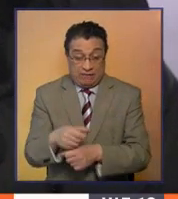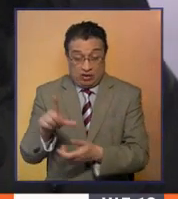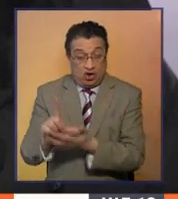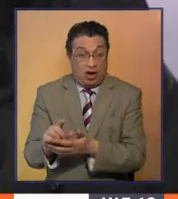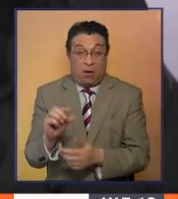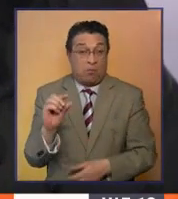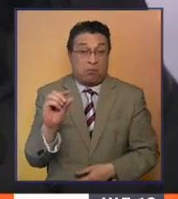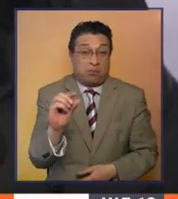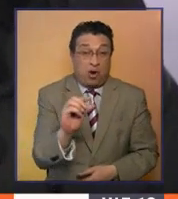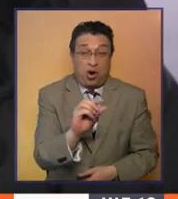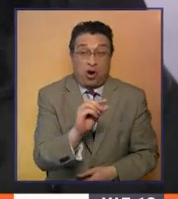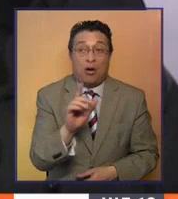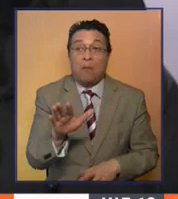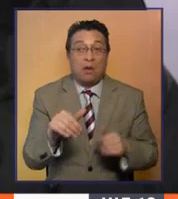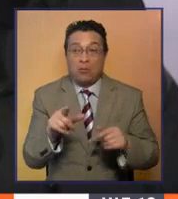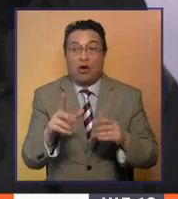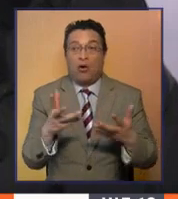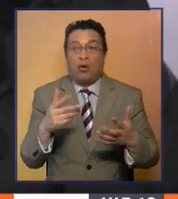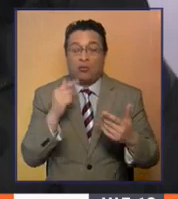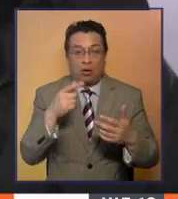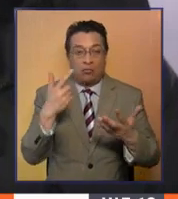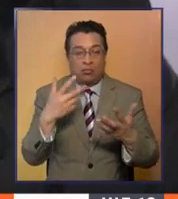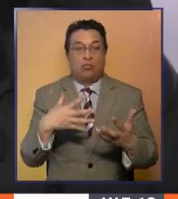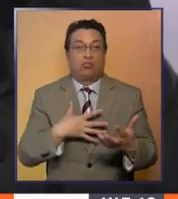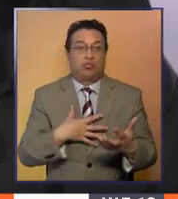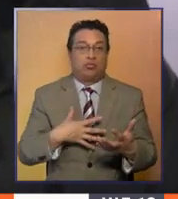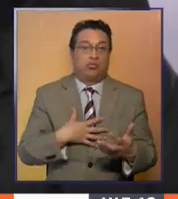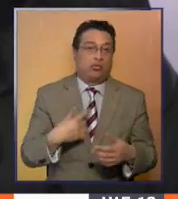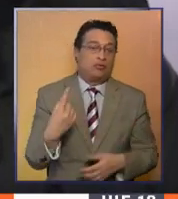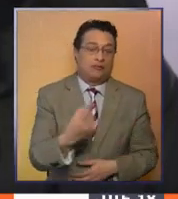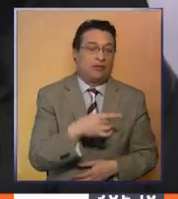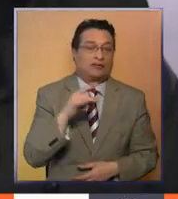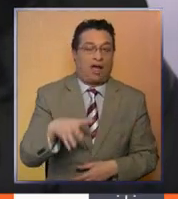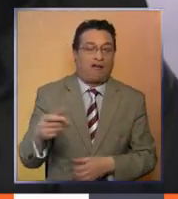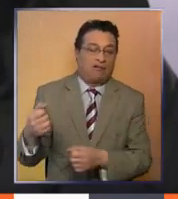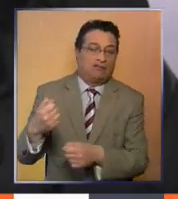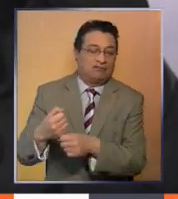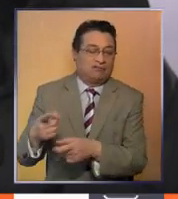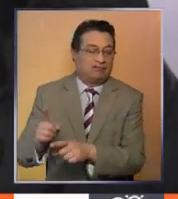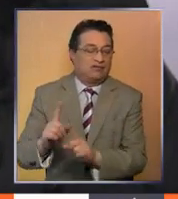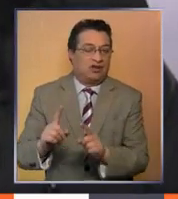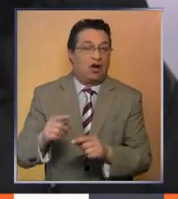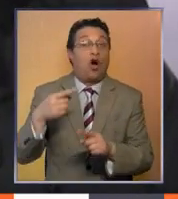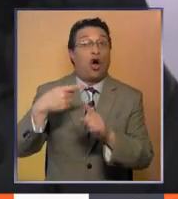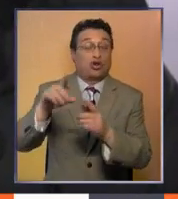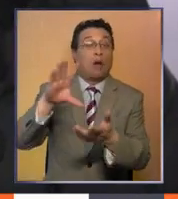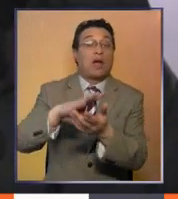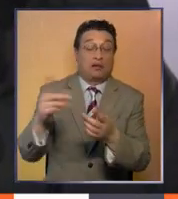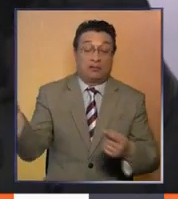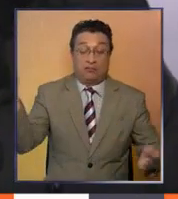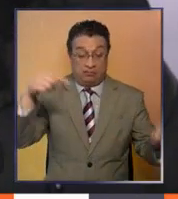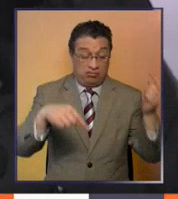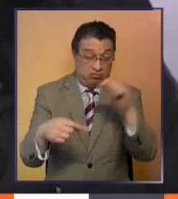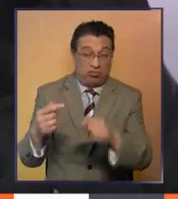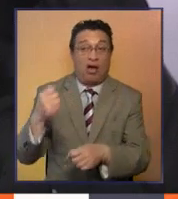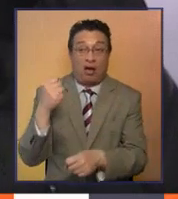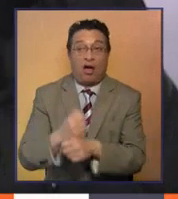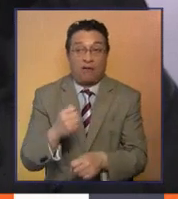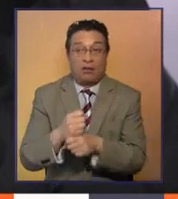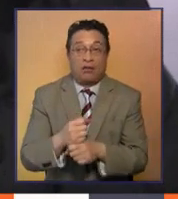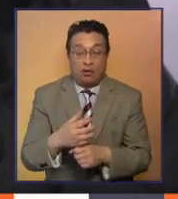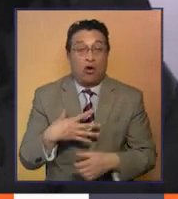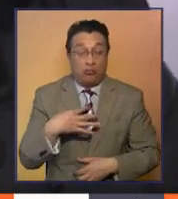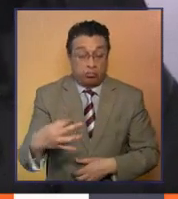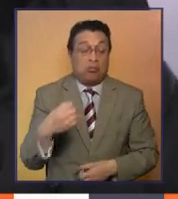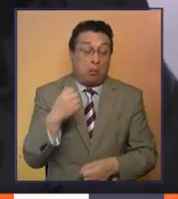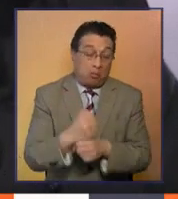pues lo mismo hay un temor latente ya hay mucho extranjero gente que viene llegando que se dé sin mayores opciones